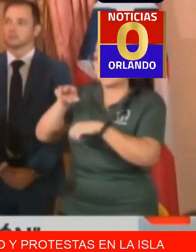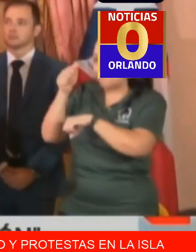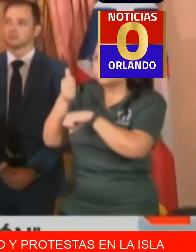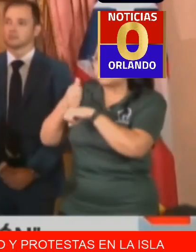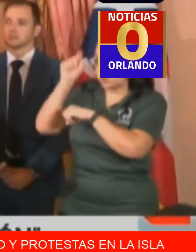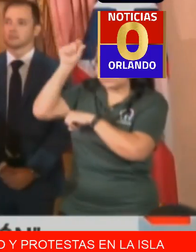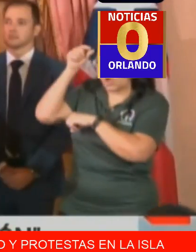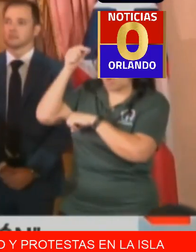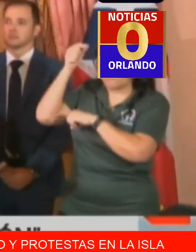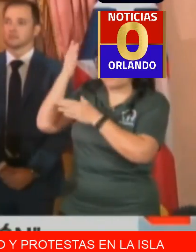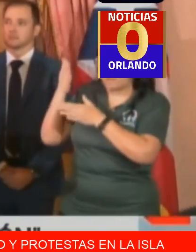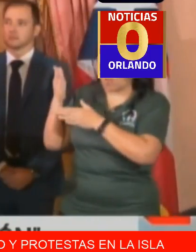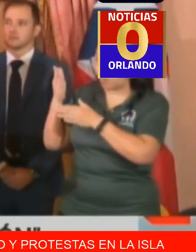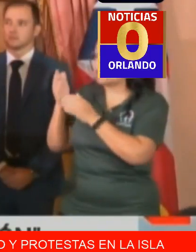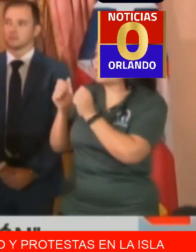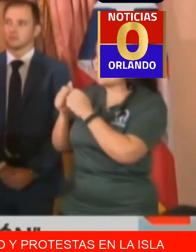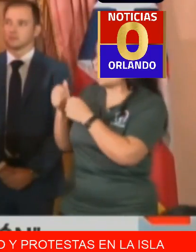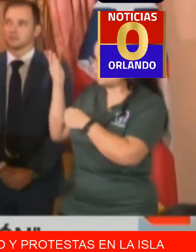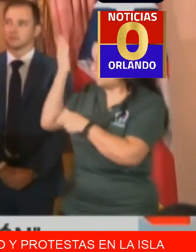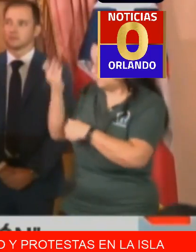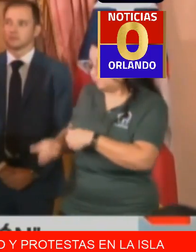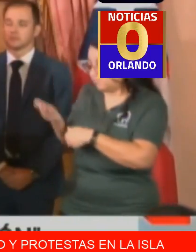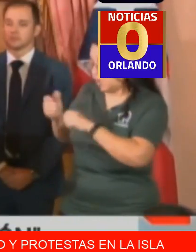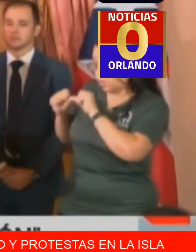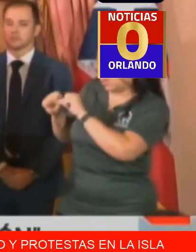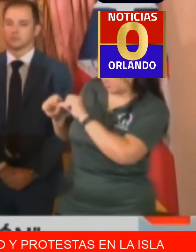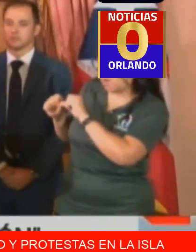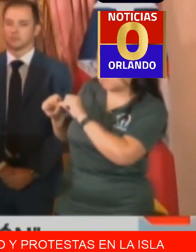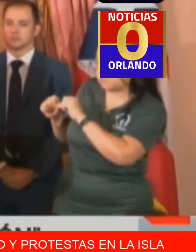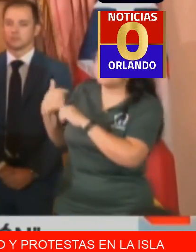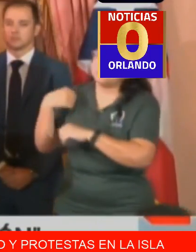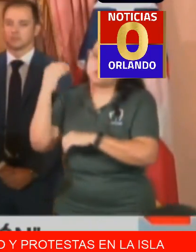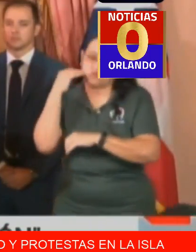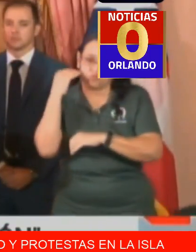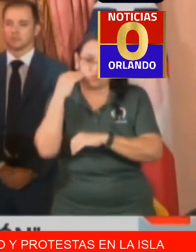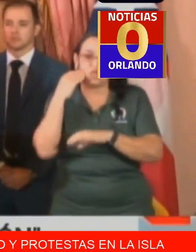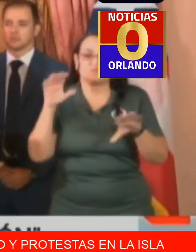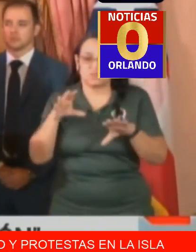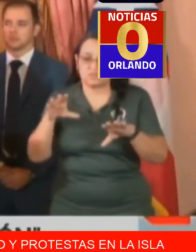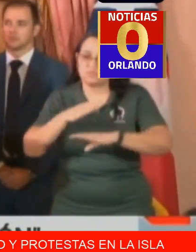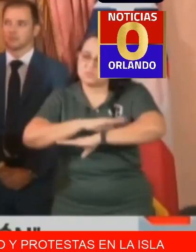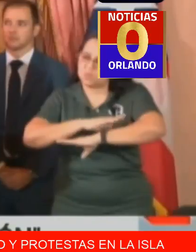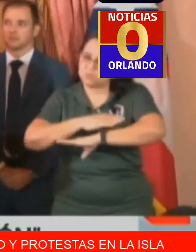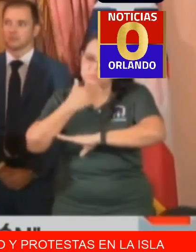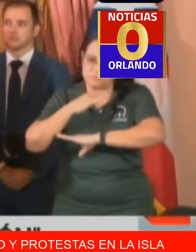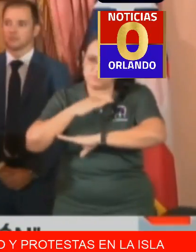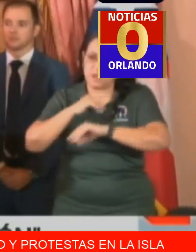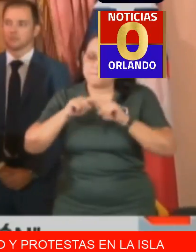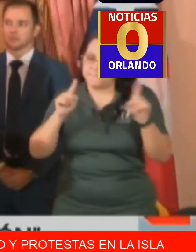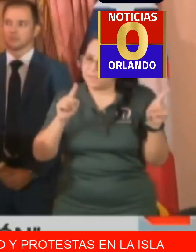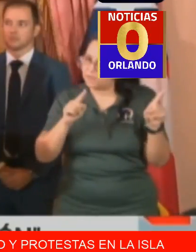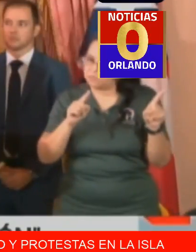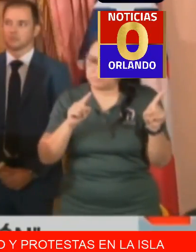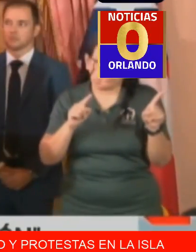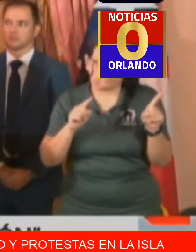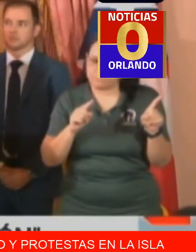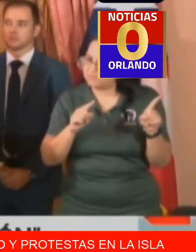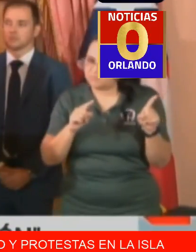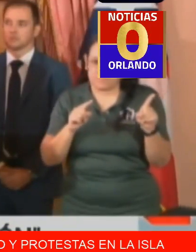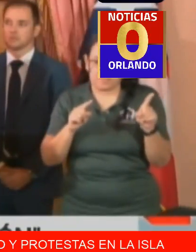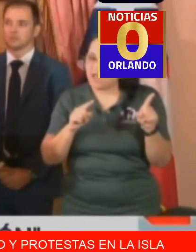esto, yo sé, y aquí se han tomado unos actos impropios, pero no se han tomado ningunos